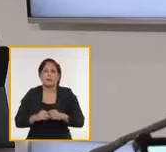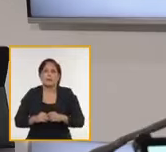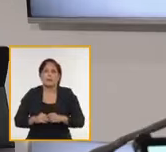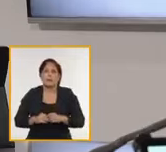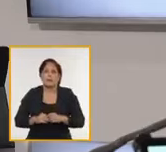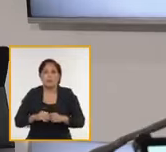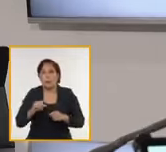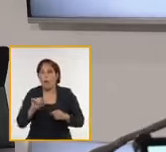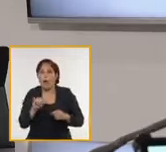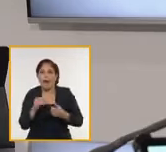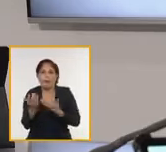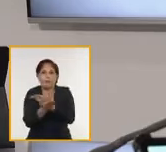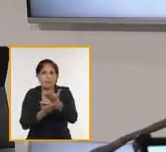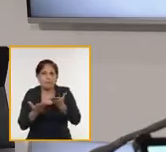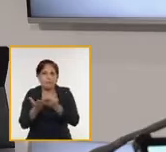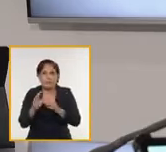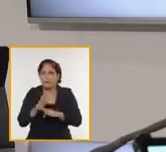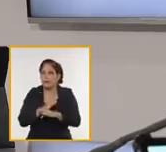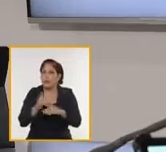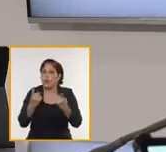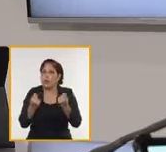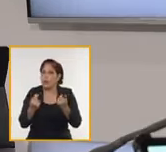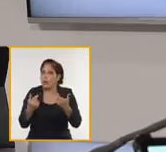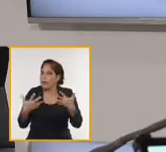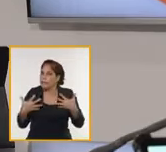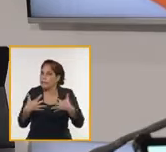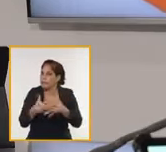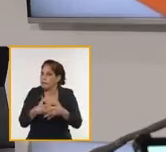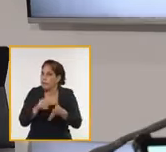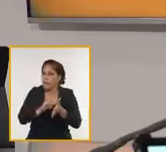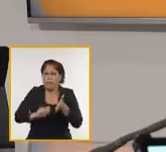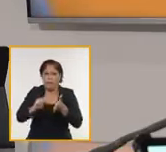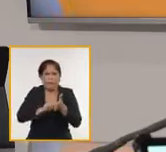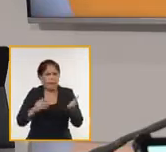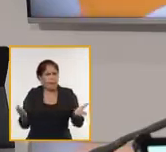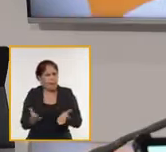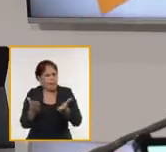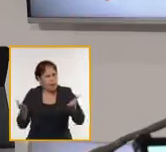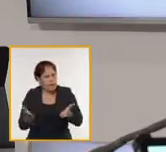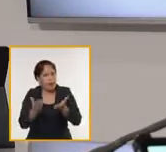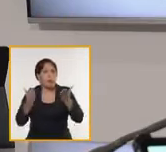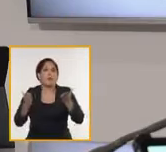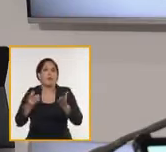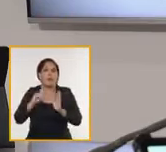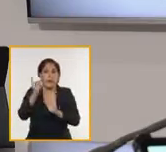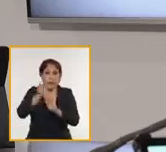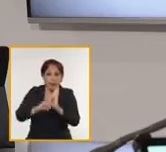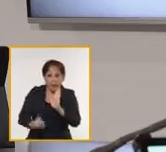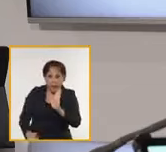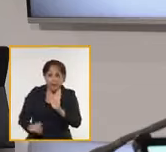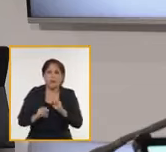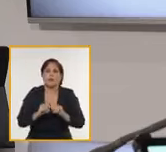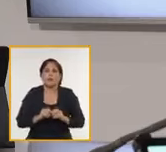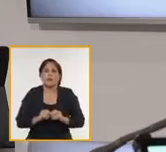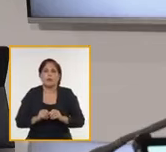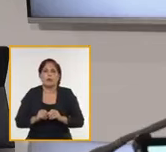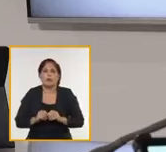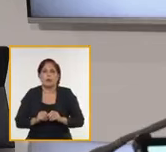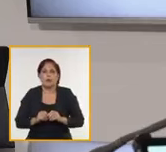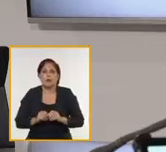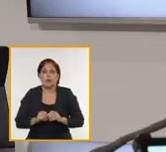a interconectar la economía, planes de desarrollo de infraestructura, energético, es